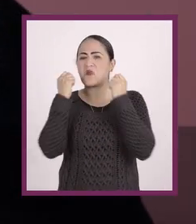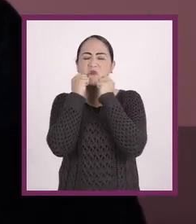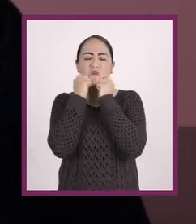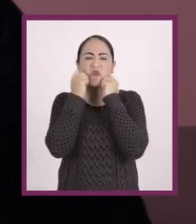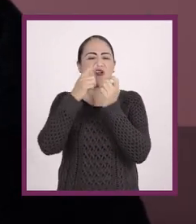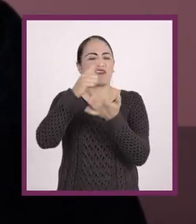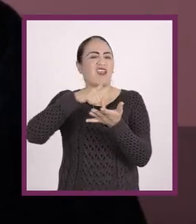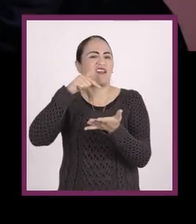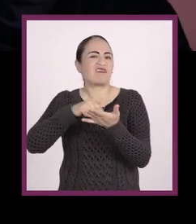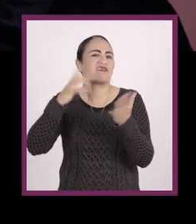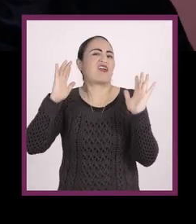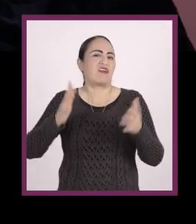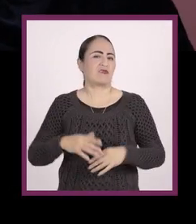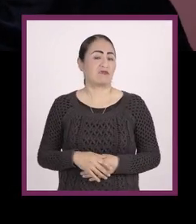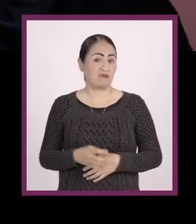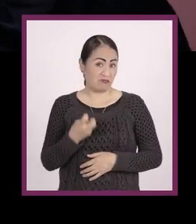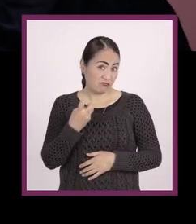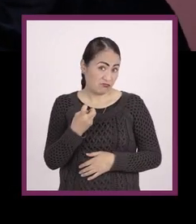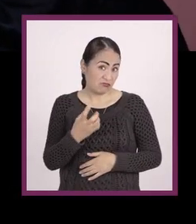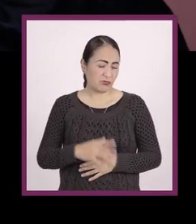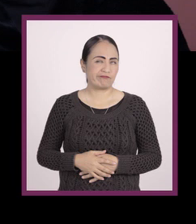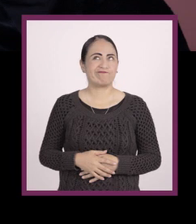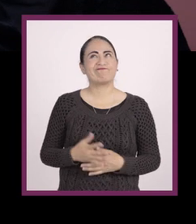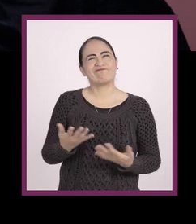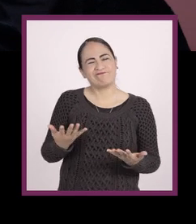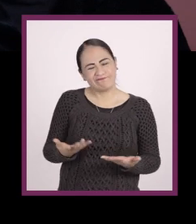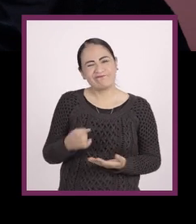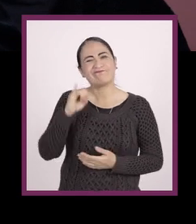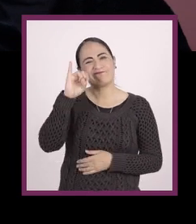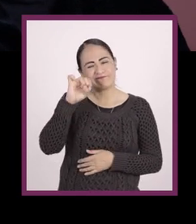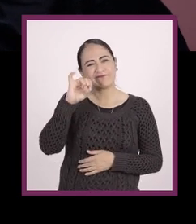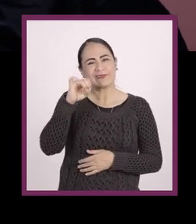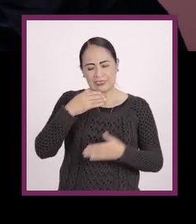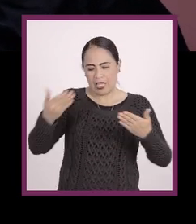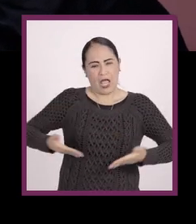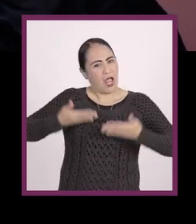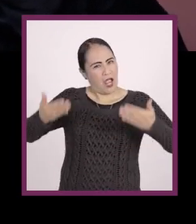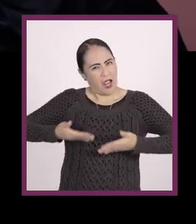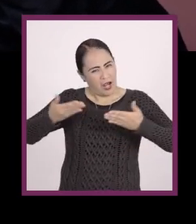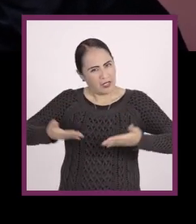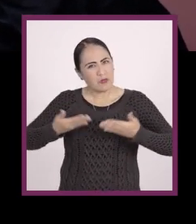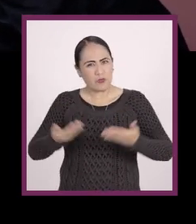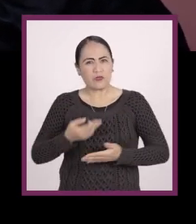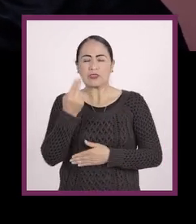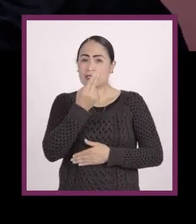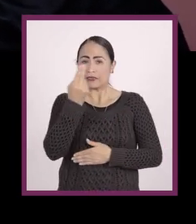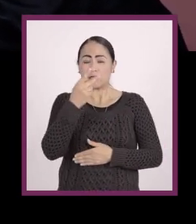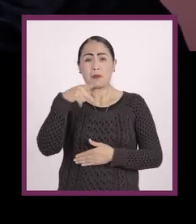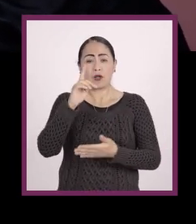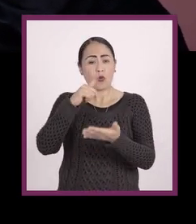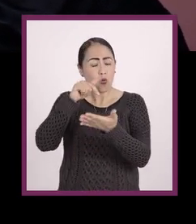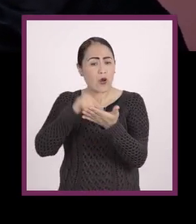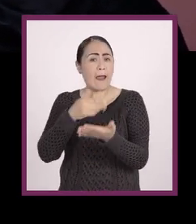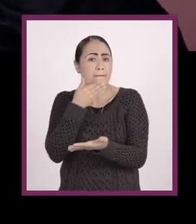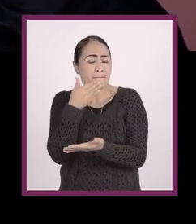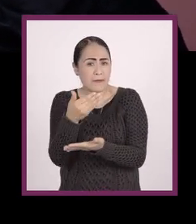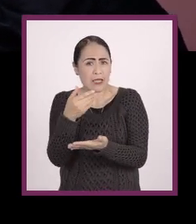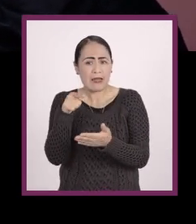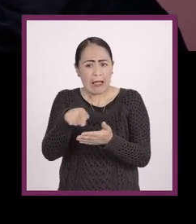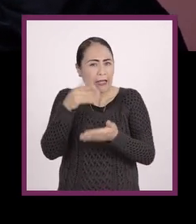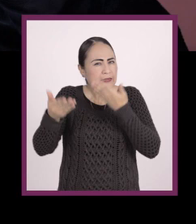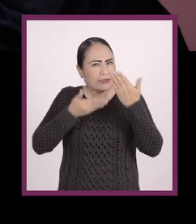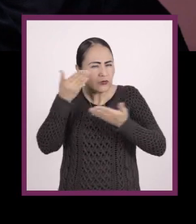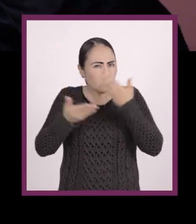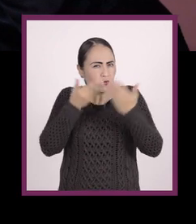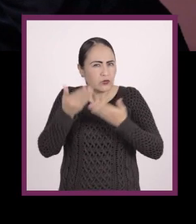hará sin importar que no si definitivamente tener ganas es muy necesario pero elegir un lugar adecuado para estudiar